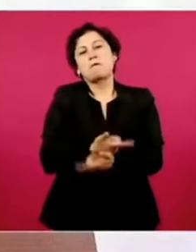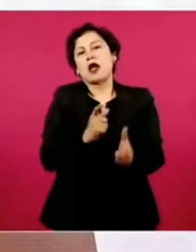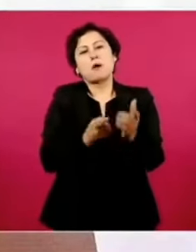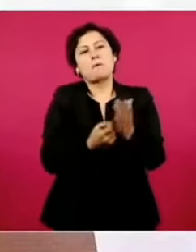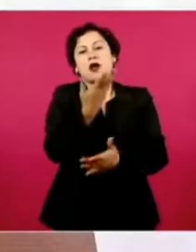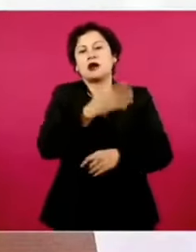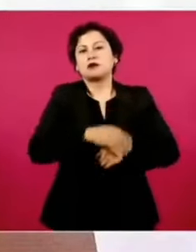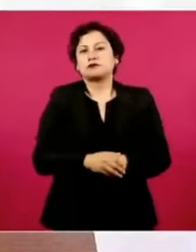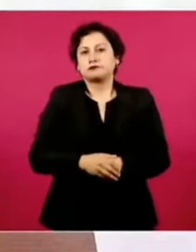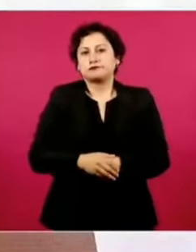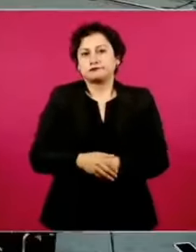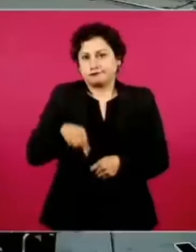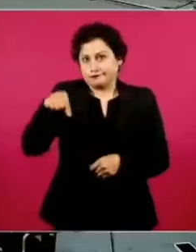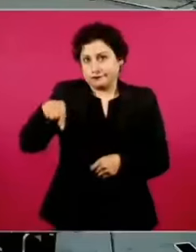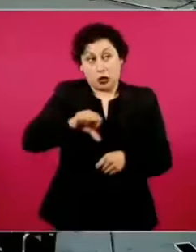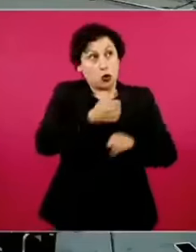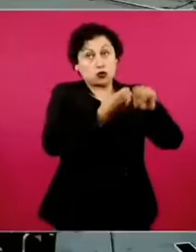Esa es una joya.